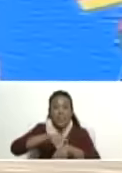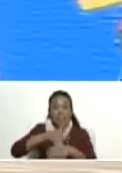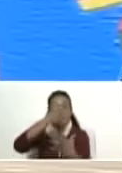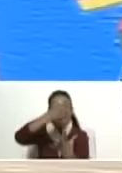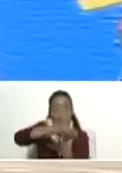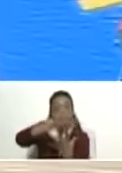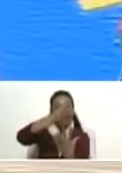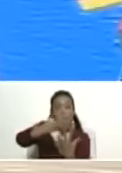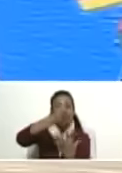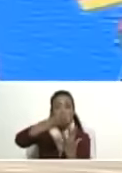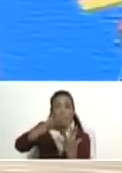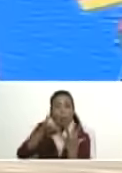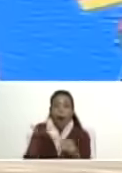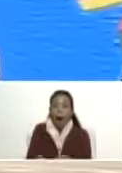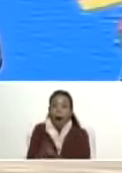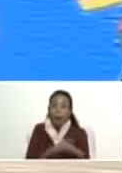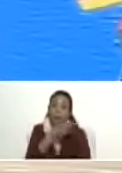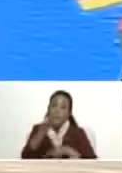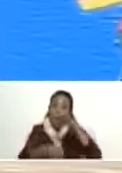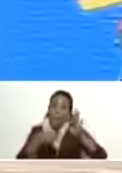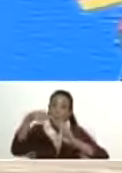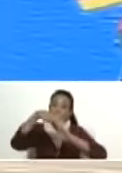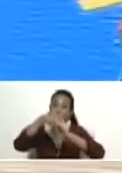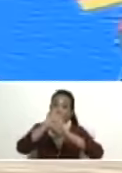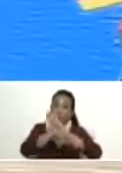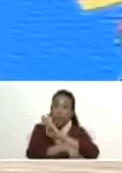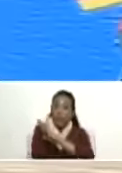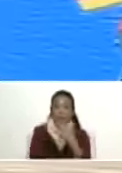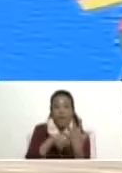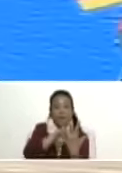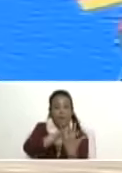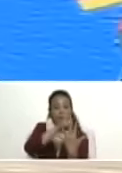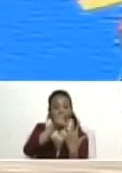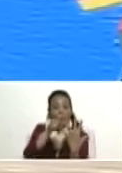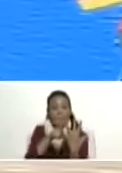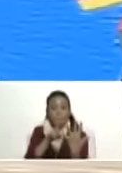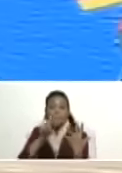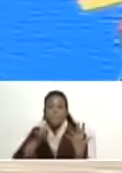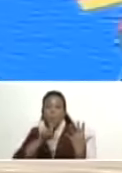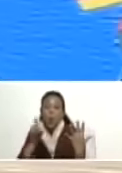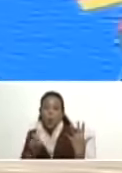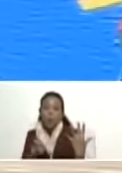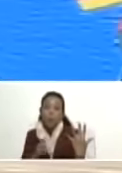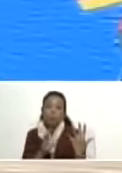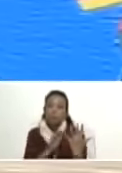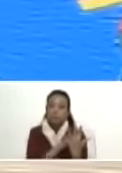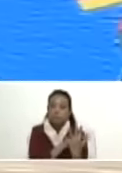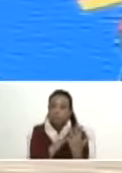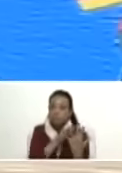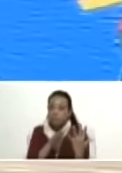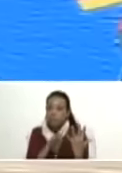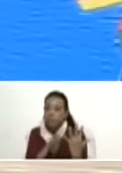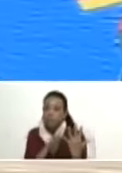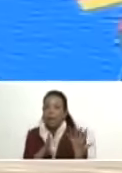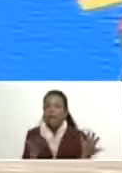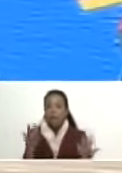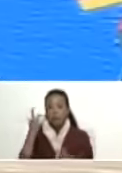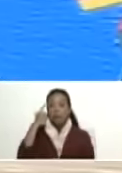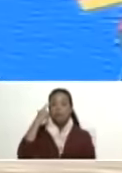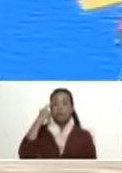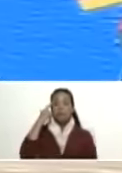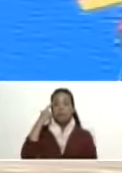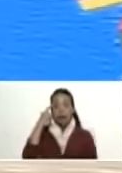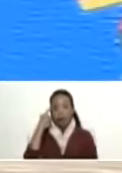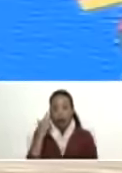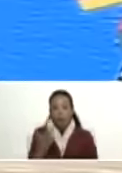explicado ampliamente. 5 momentos para 5 preguntas. Al final, ¿qué sabiduría estas